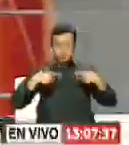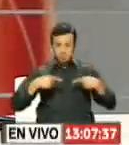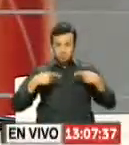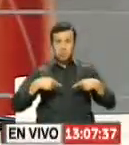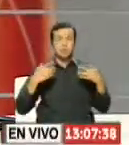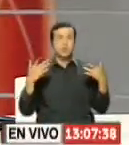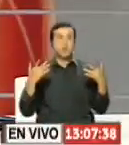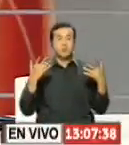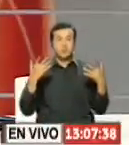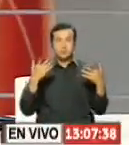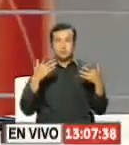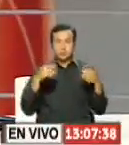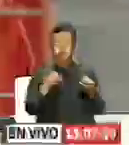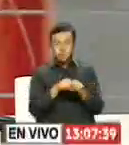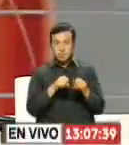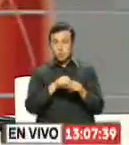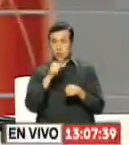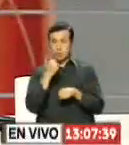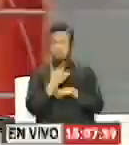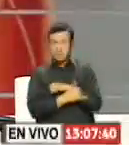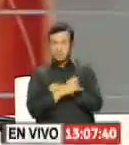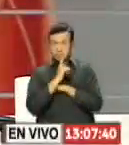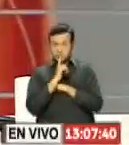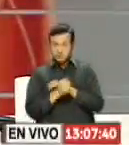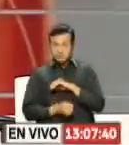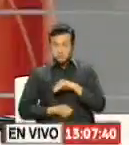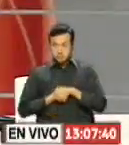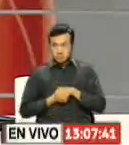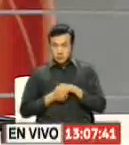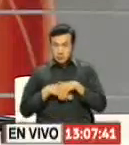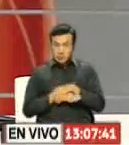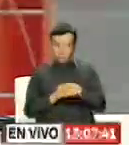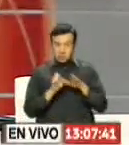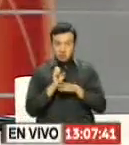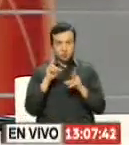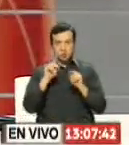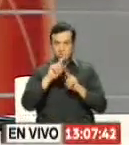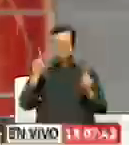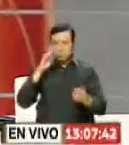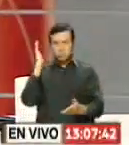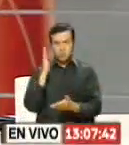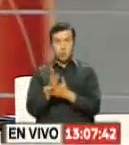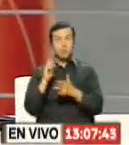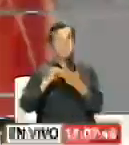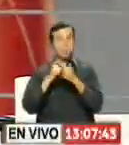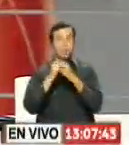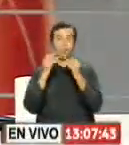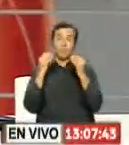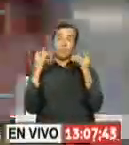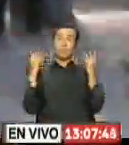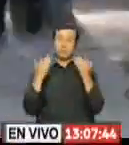ingreso irregular de calzado extranjero. Así lo asegura el ministro de la Producción ante los problemas de contrabando.